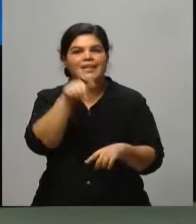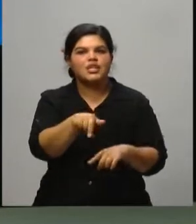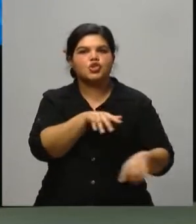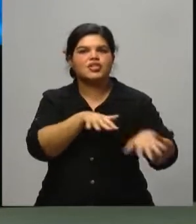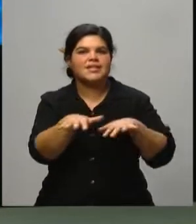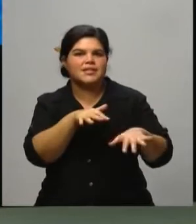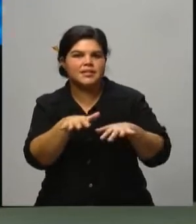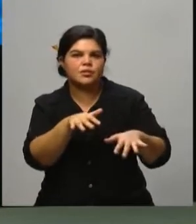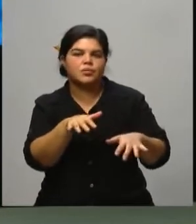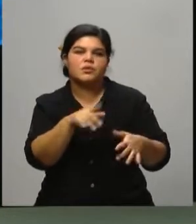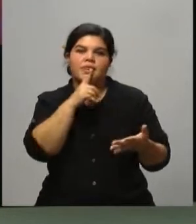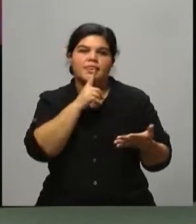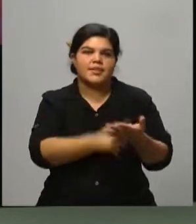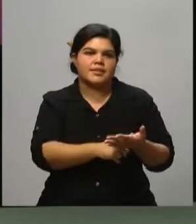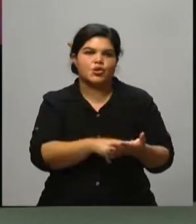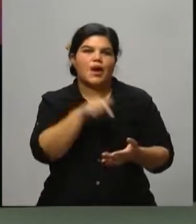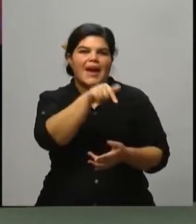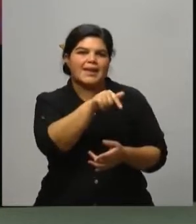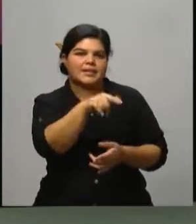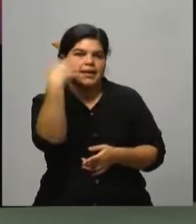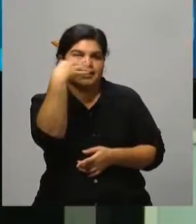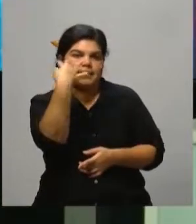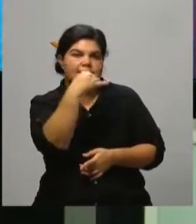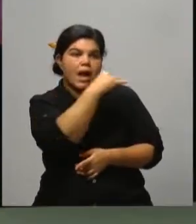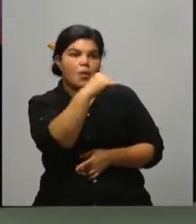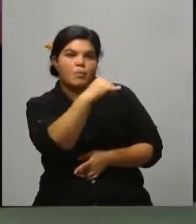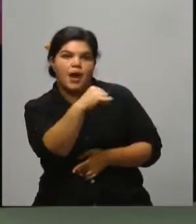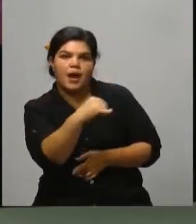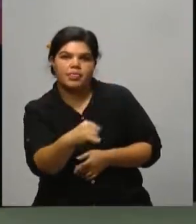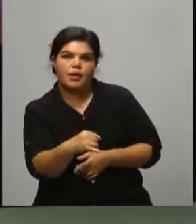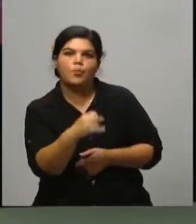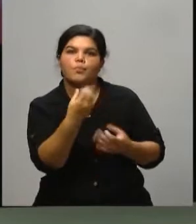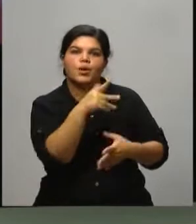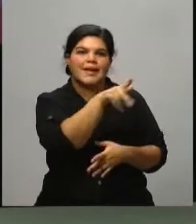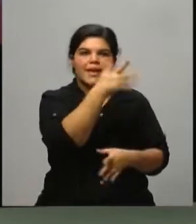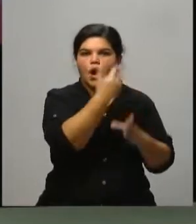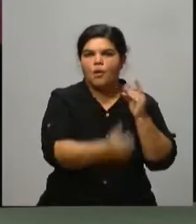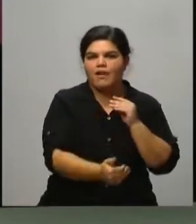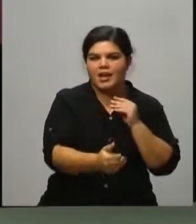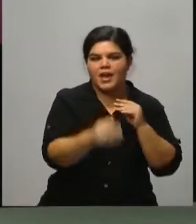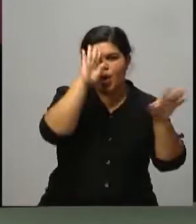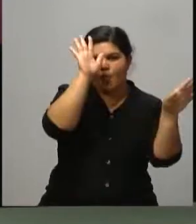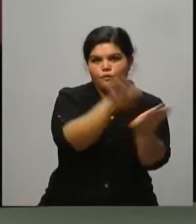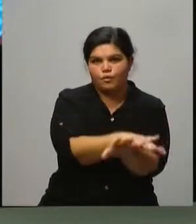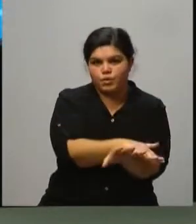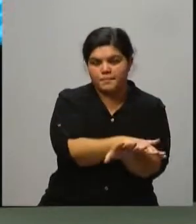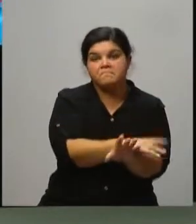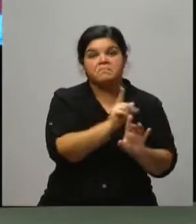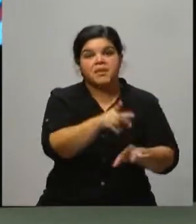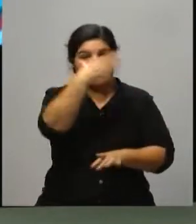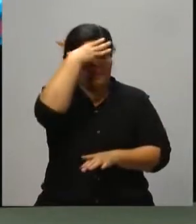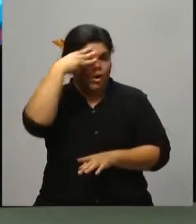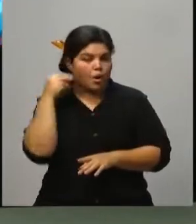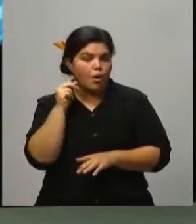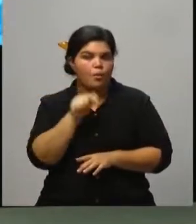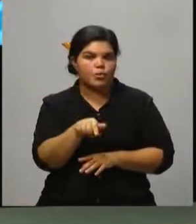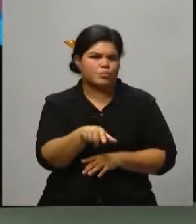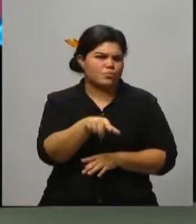tiene que hacer este tipo de políticos que ya llevan muchos años ocupando bancas, ocupando